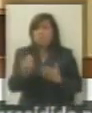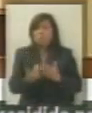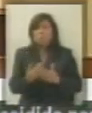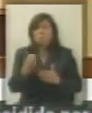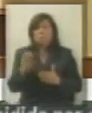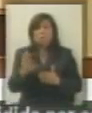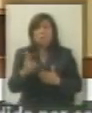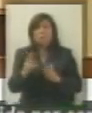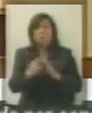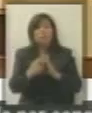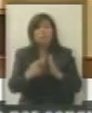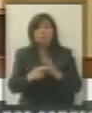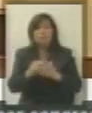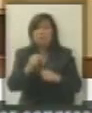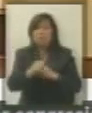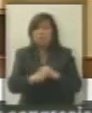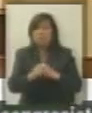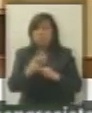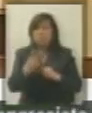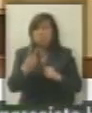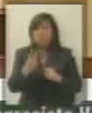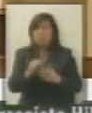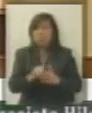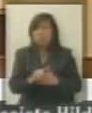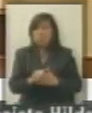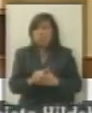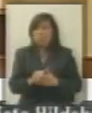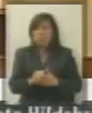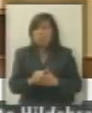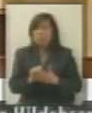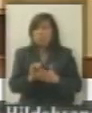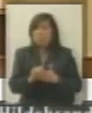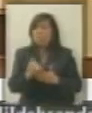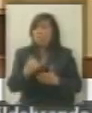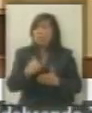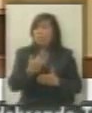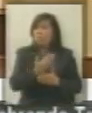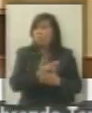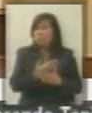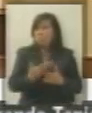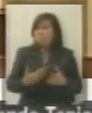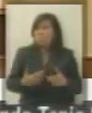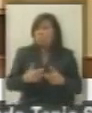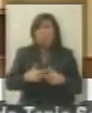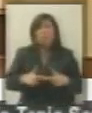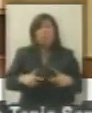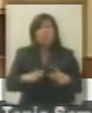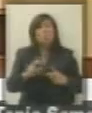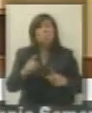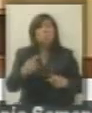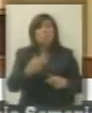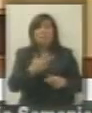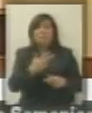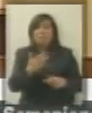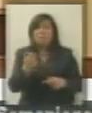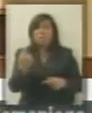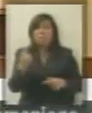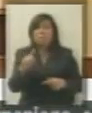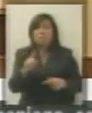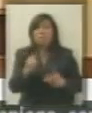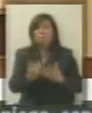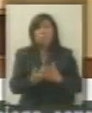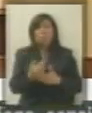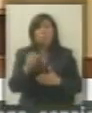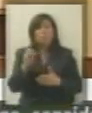soles en relación al año 2000. En el 2010, los gobiernos locales percibieron 1.300 millones de